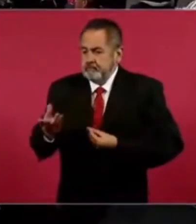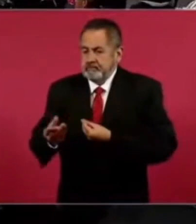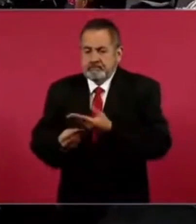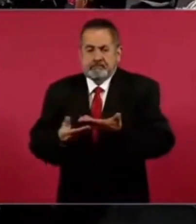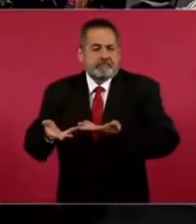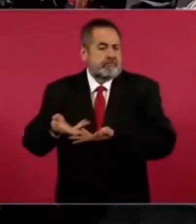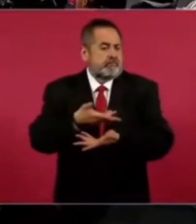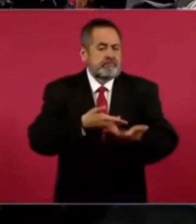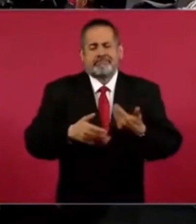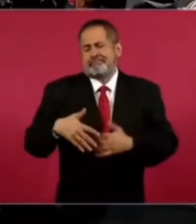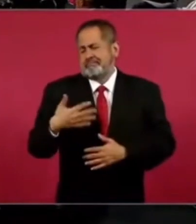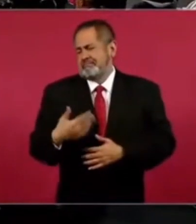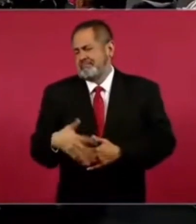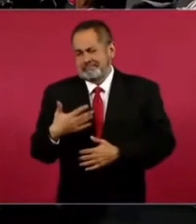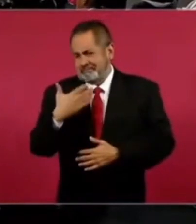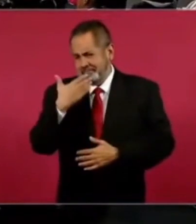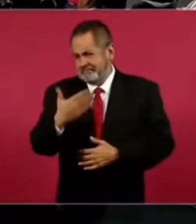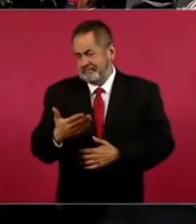Entonces,